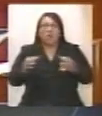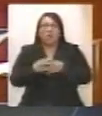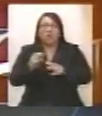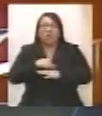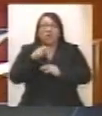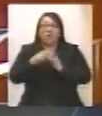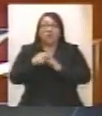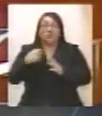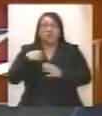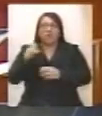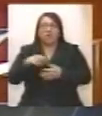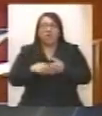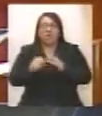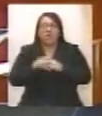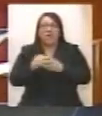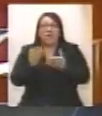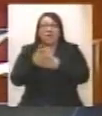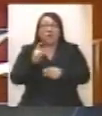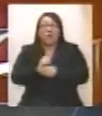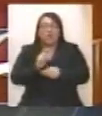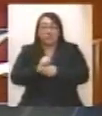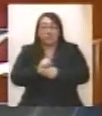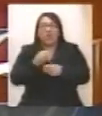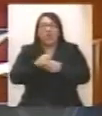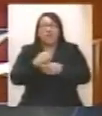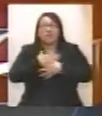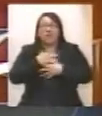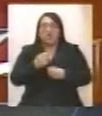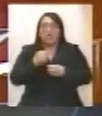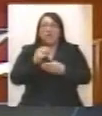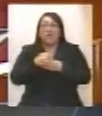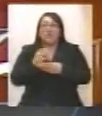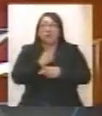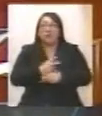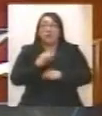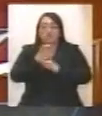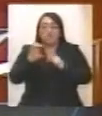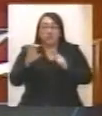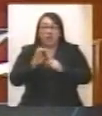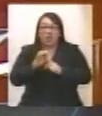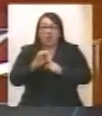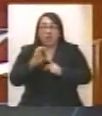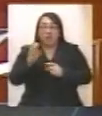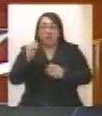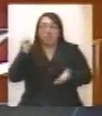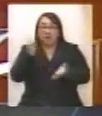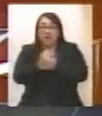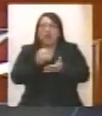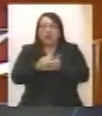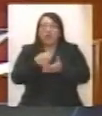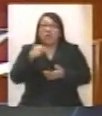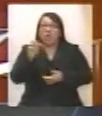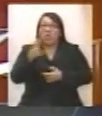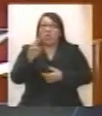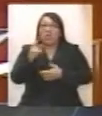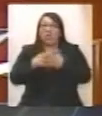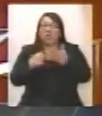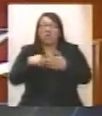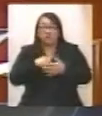proyectos sociales en educación, en salud, en seguridad ciudadana, marcando ruta que